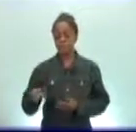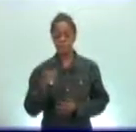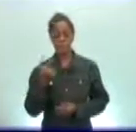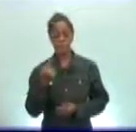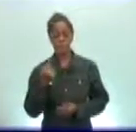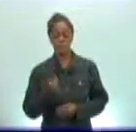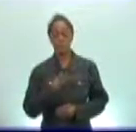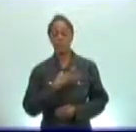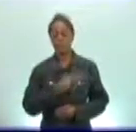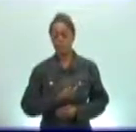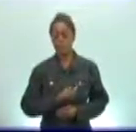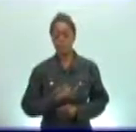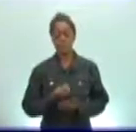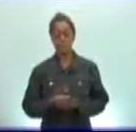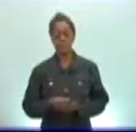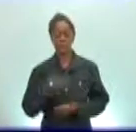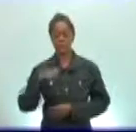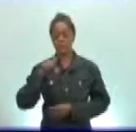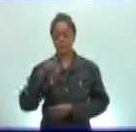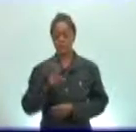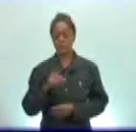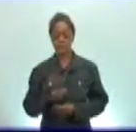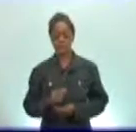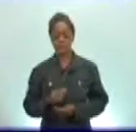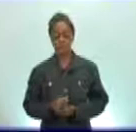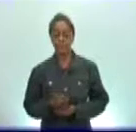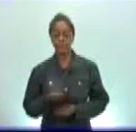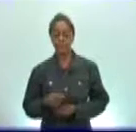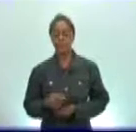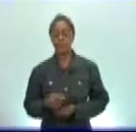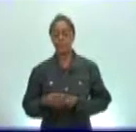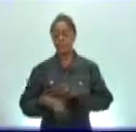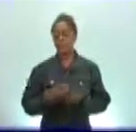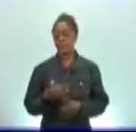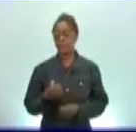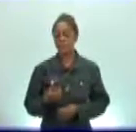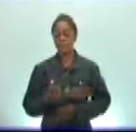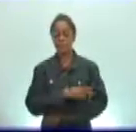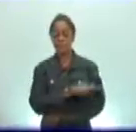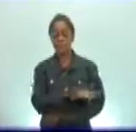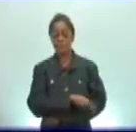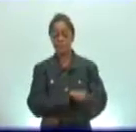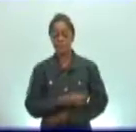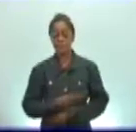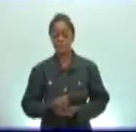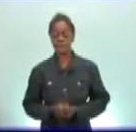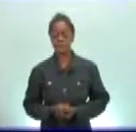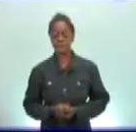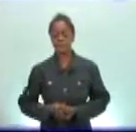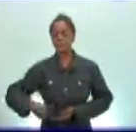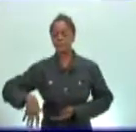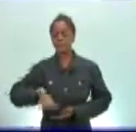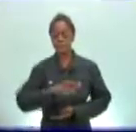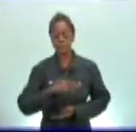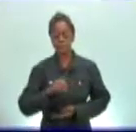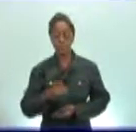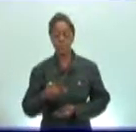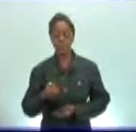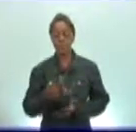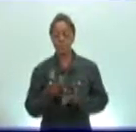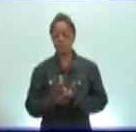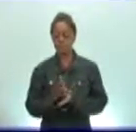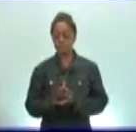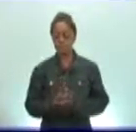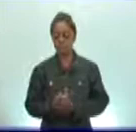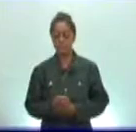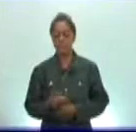los tristes males sociales que aquejaban a nuestro país. Todo esto lo estudiaste